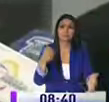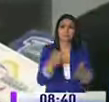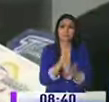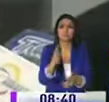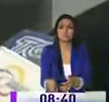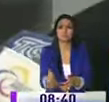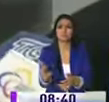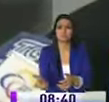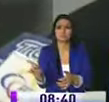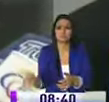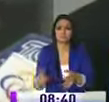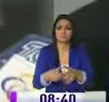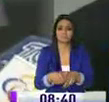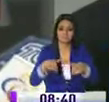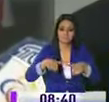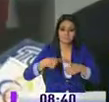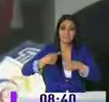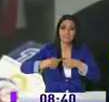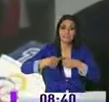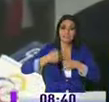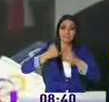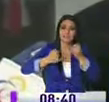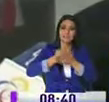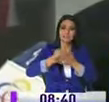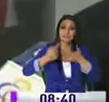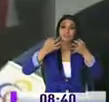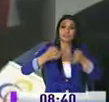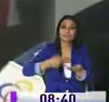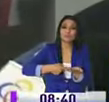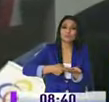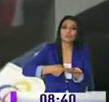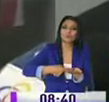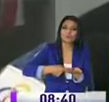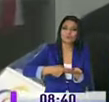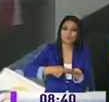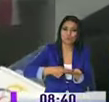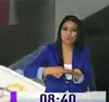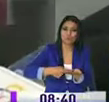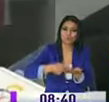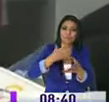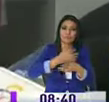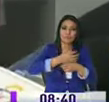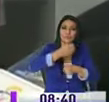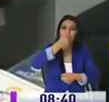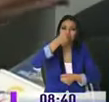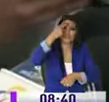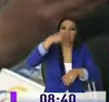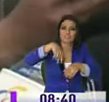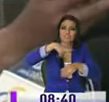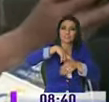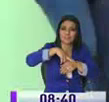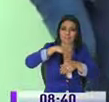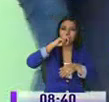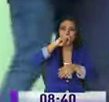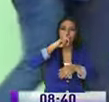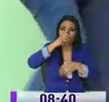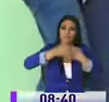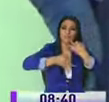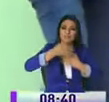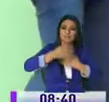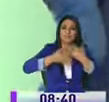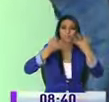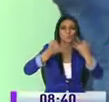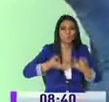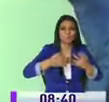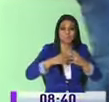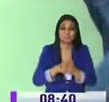reunión de fin de semana a quien quitó convocado por la federación nacional de empleados judiciales la función judicial